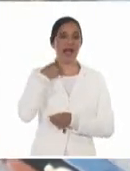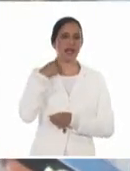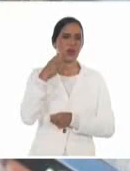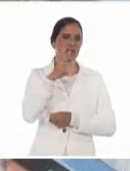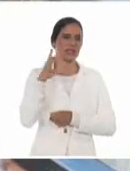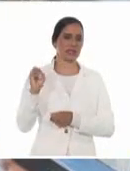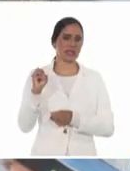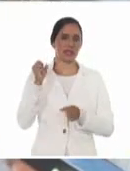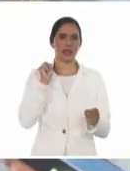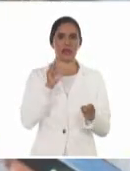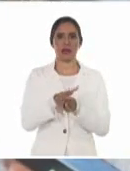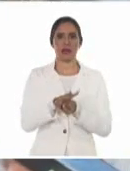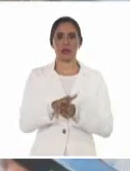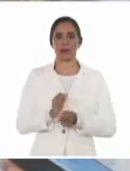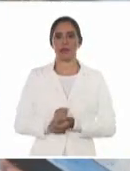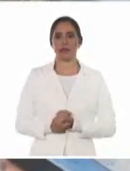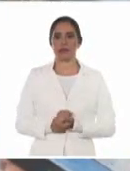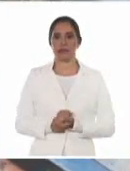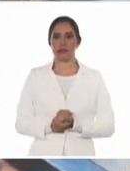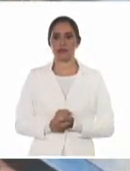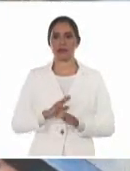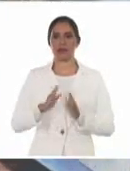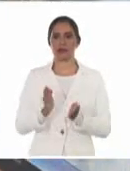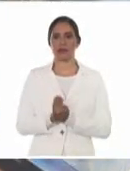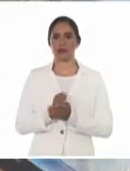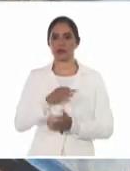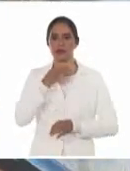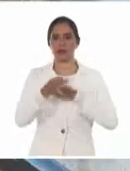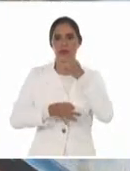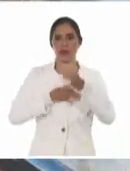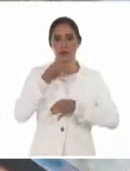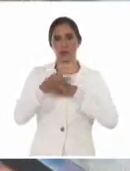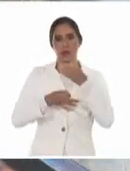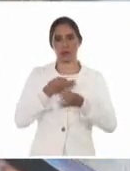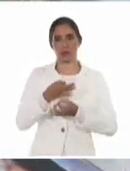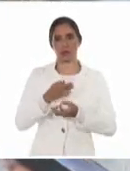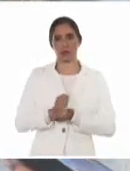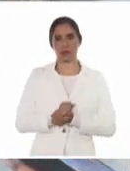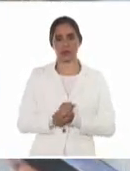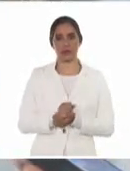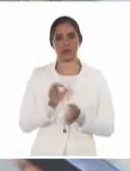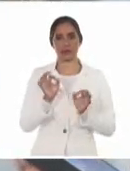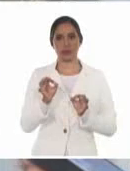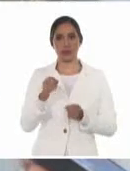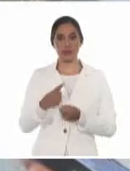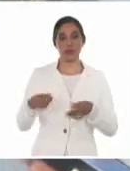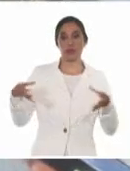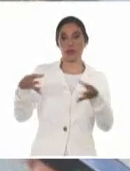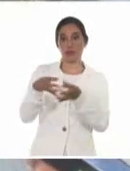a interpretar con sus agrupaciones diferentes los géneros